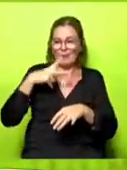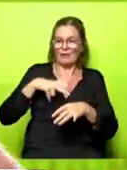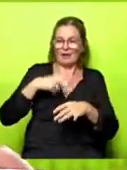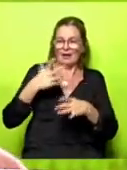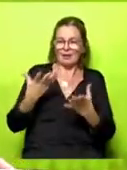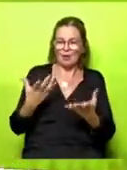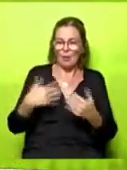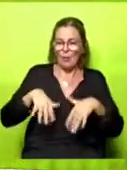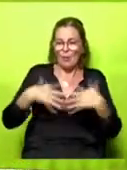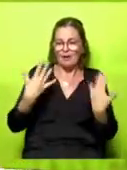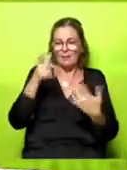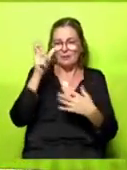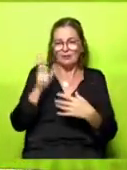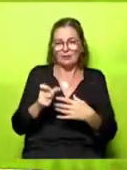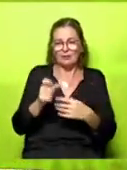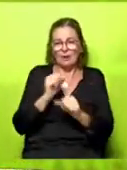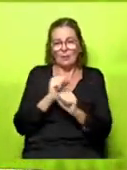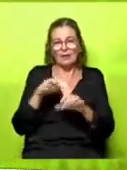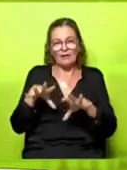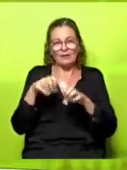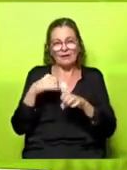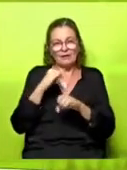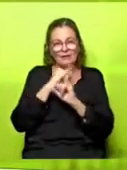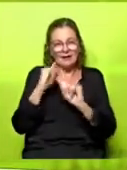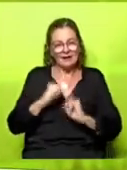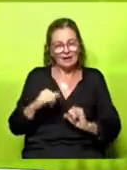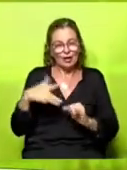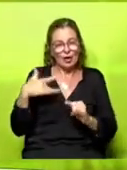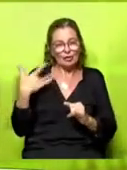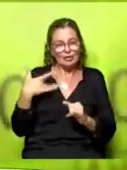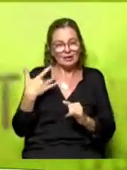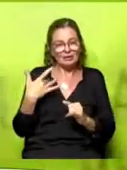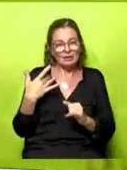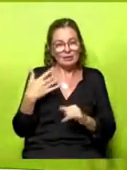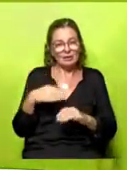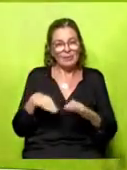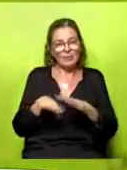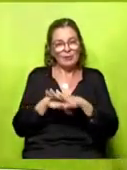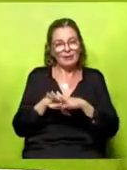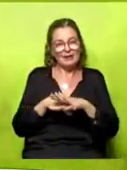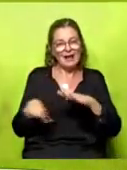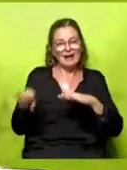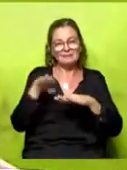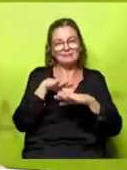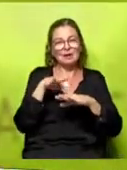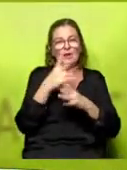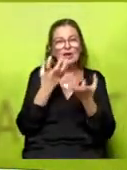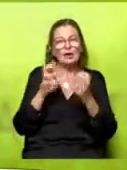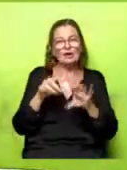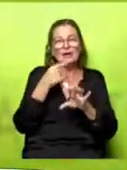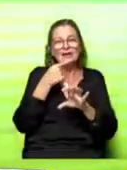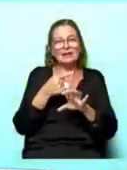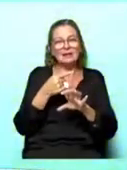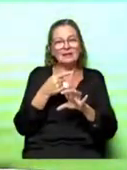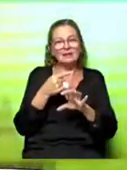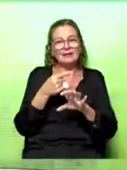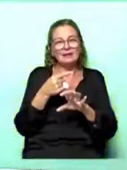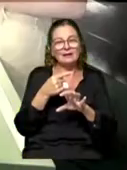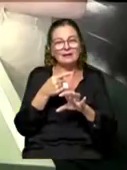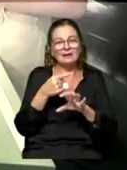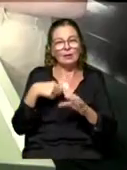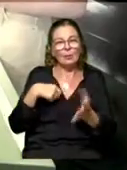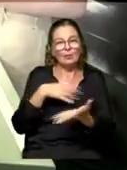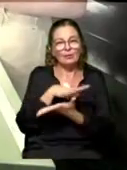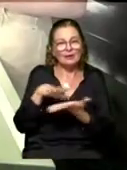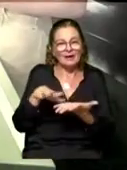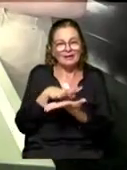donde cualquier botija puede vivir feliz y contento. Salir debajo de la línea de la pobreza no significa estar automáticamente en una